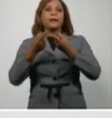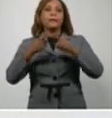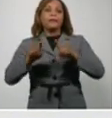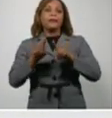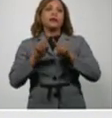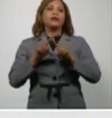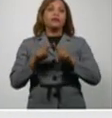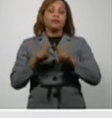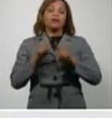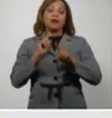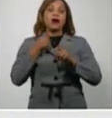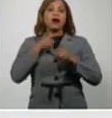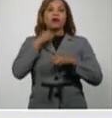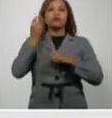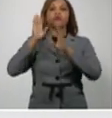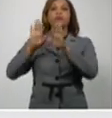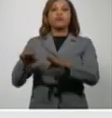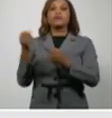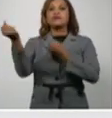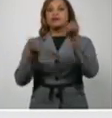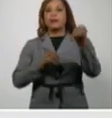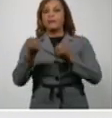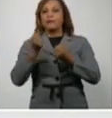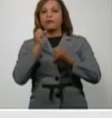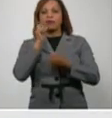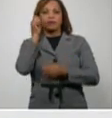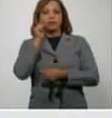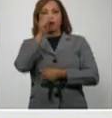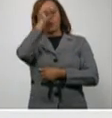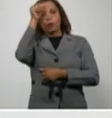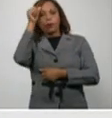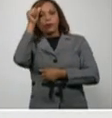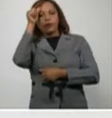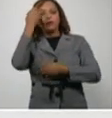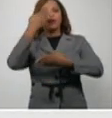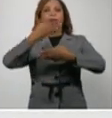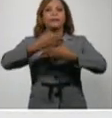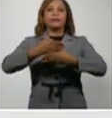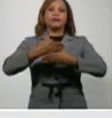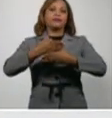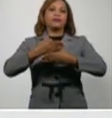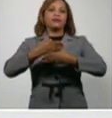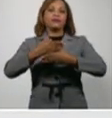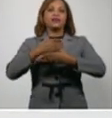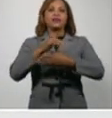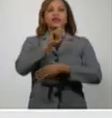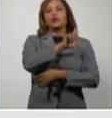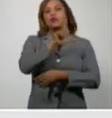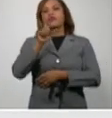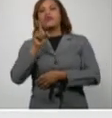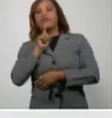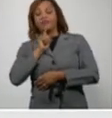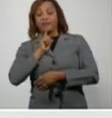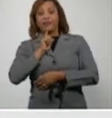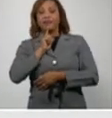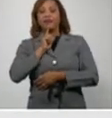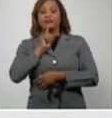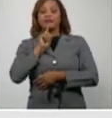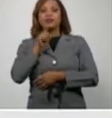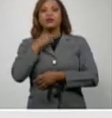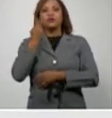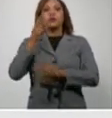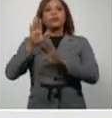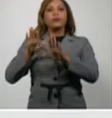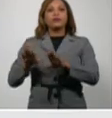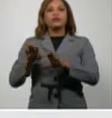con la suspensión del transporte público los fines de semana, la limitación aún más de lunes a viernes también la suspensión de la actividad